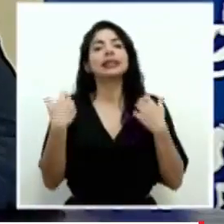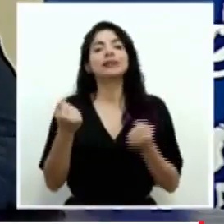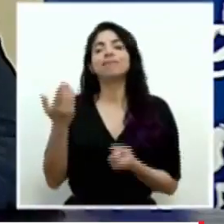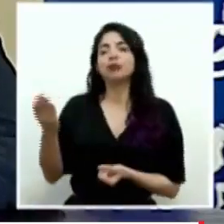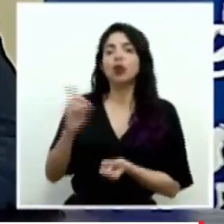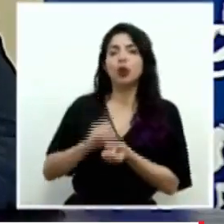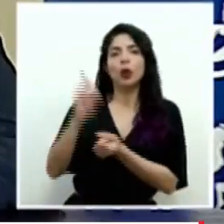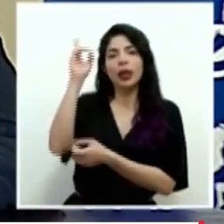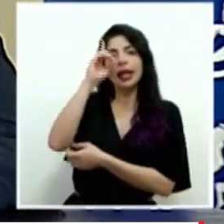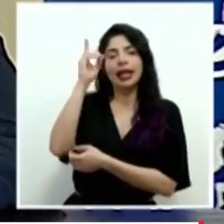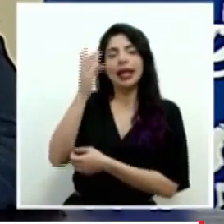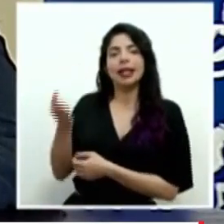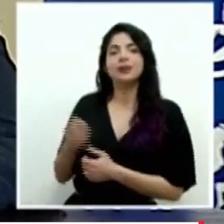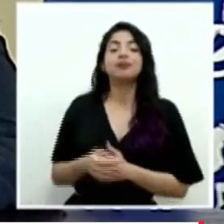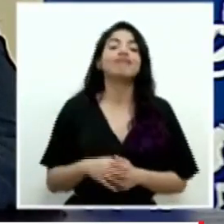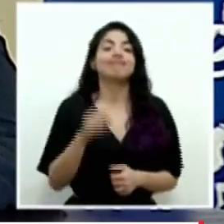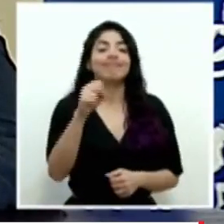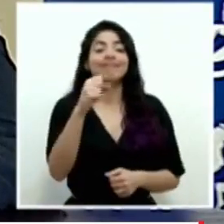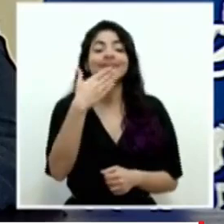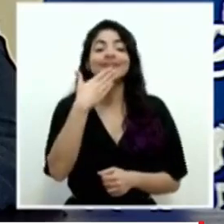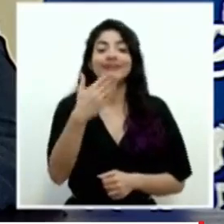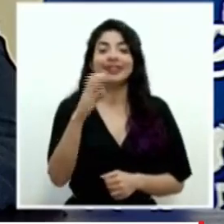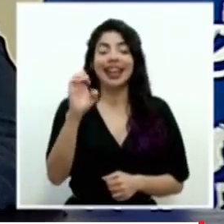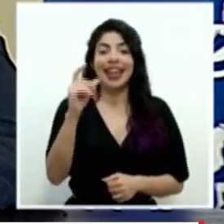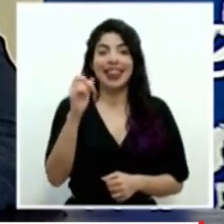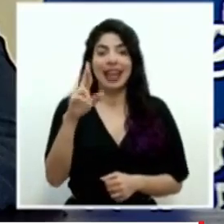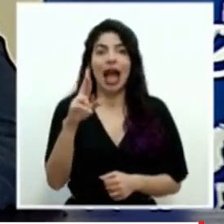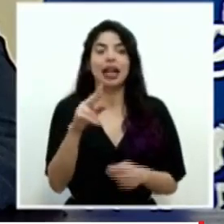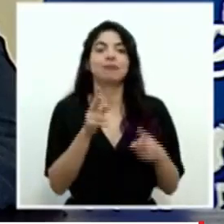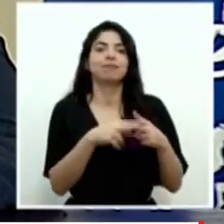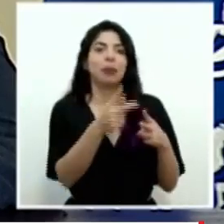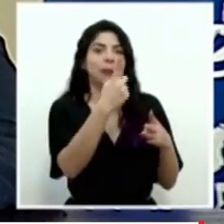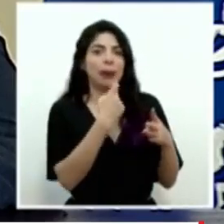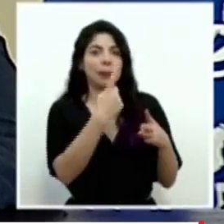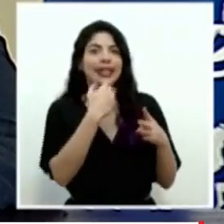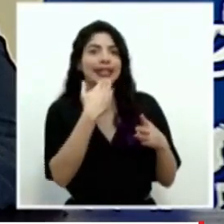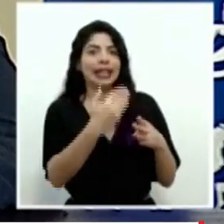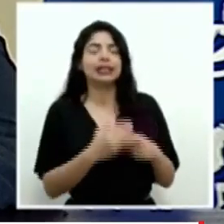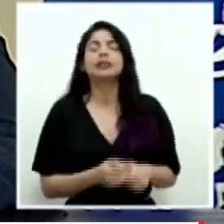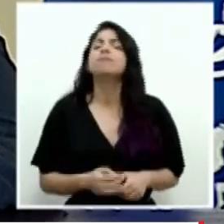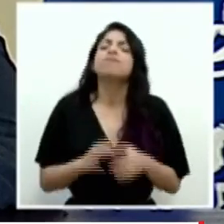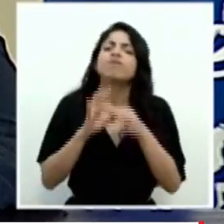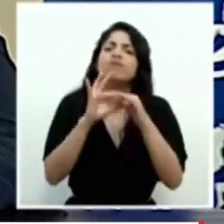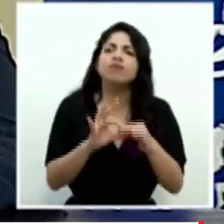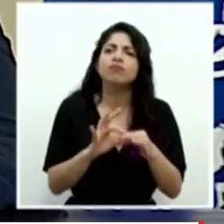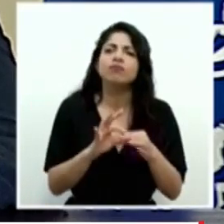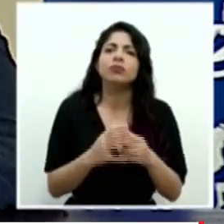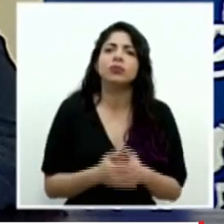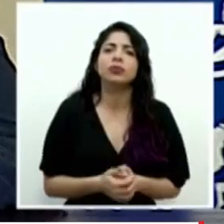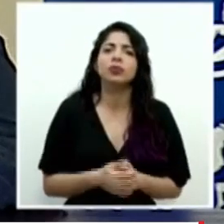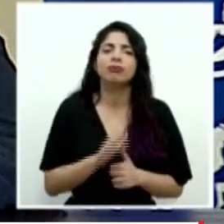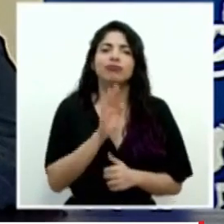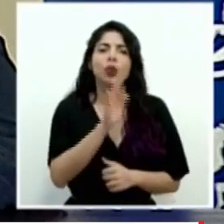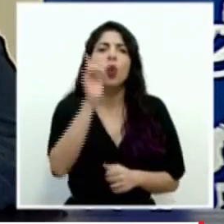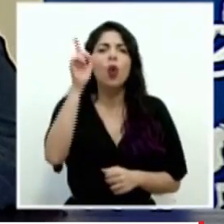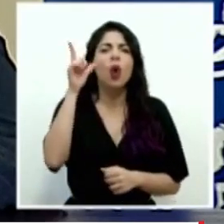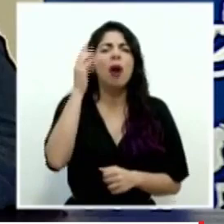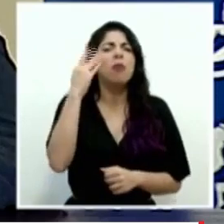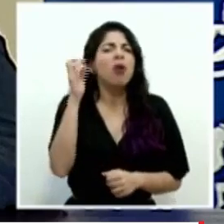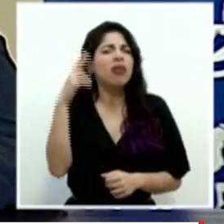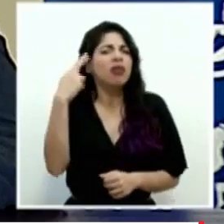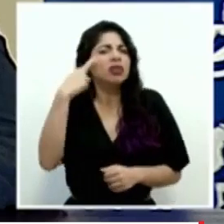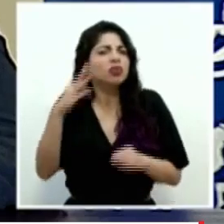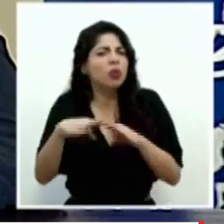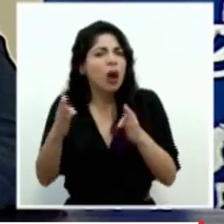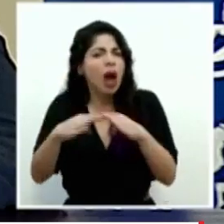Salud, el doctor Daniel Salas. Sí, gracias, don Edgar, por sus dos preguntas. Con respecto a la lógica de